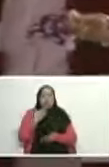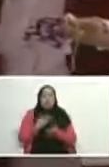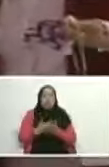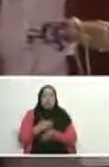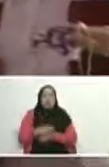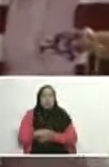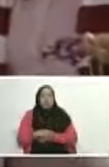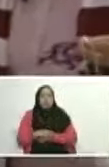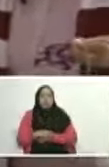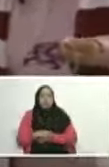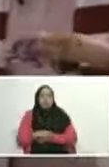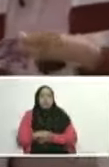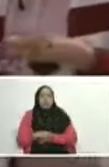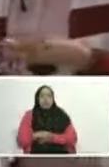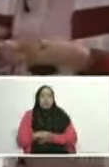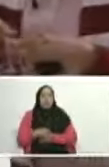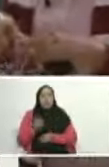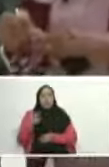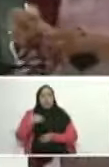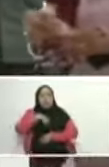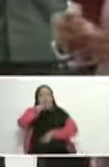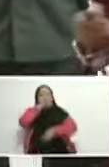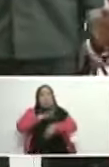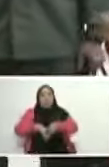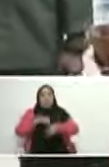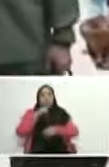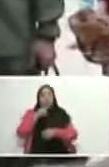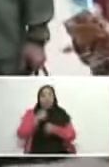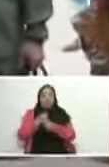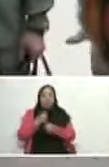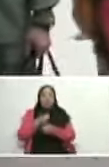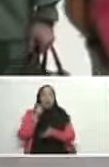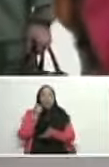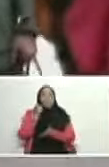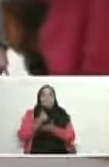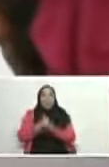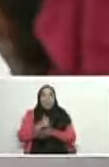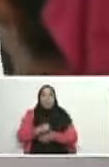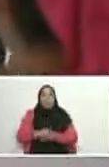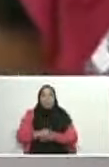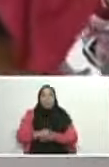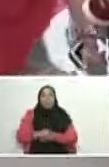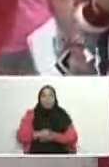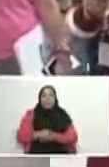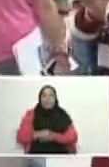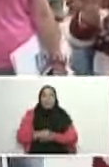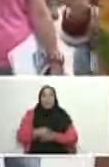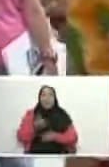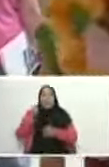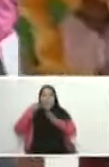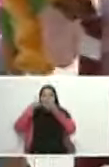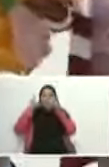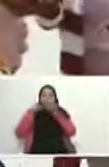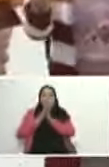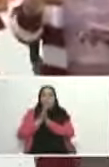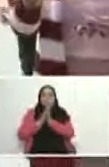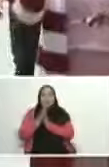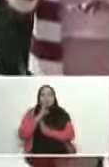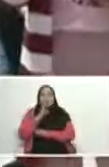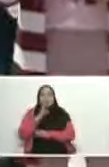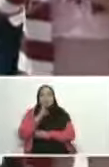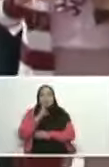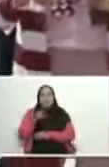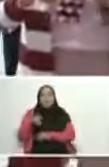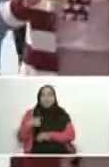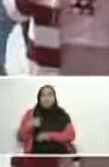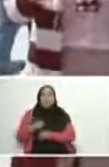belleza. Bienvenida aquí a Barcelona. Bueno, que Dios me la bendiga. Amén. Y me las cuide. Las admiro, ¿oyeron? Yo agarro inspiración con